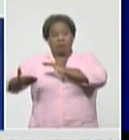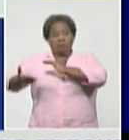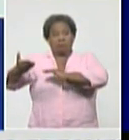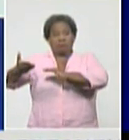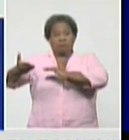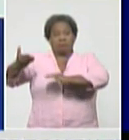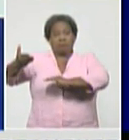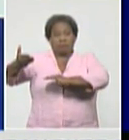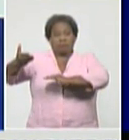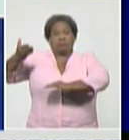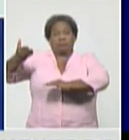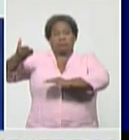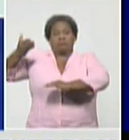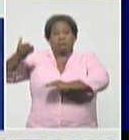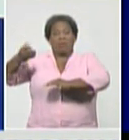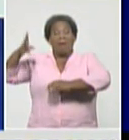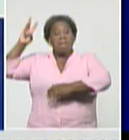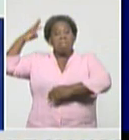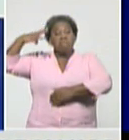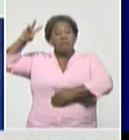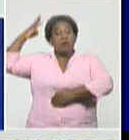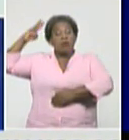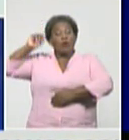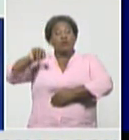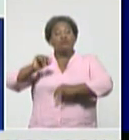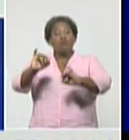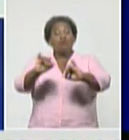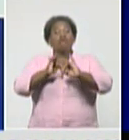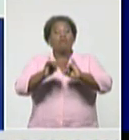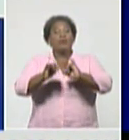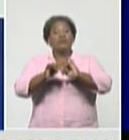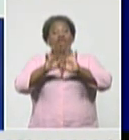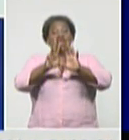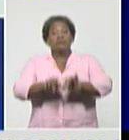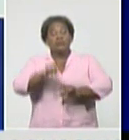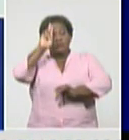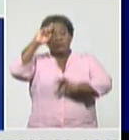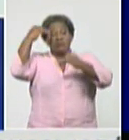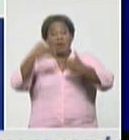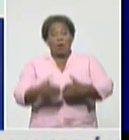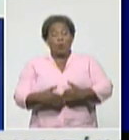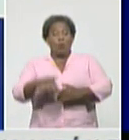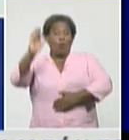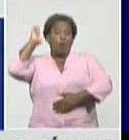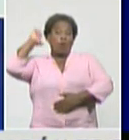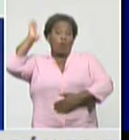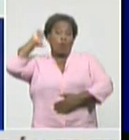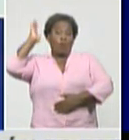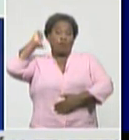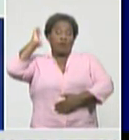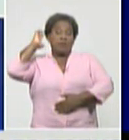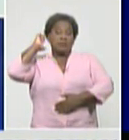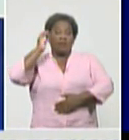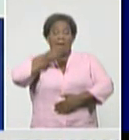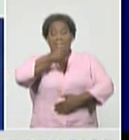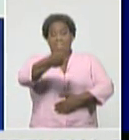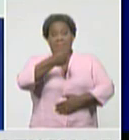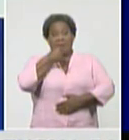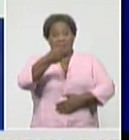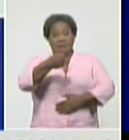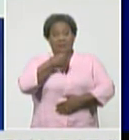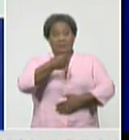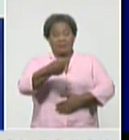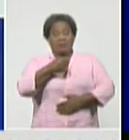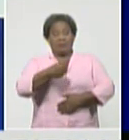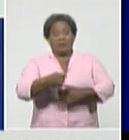casos. Eso se informó por la Secretaria de Salud de México en una conferencia de prensa, y